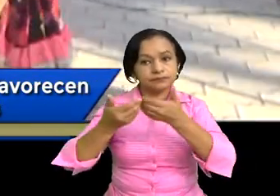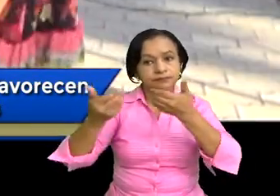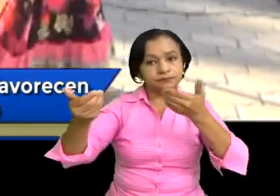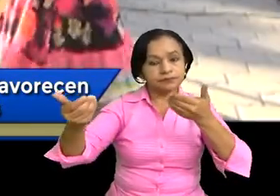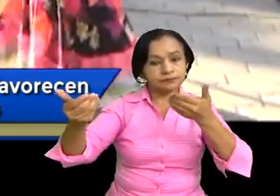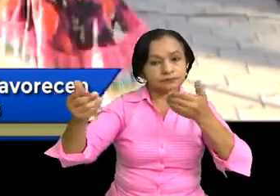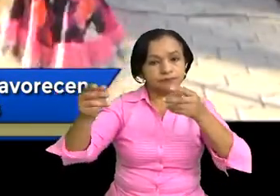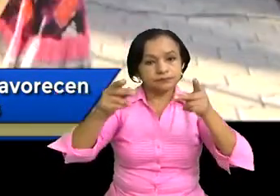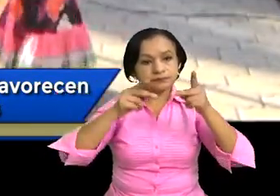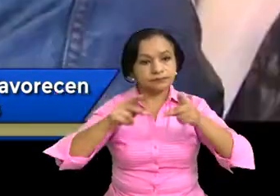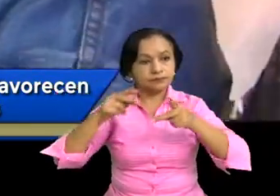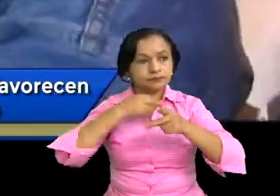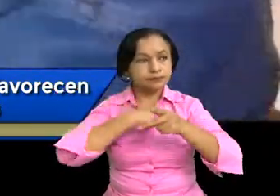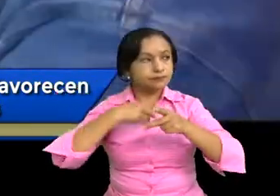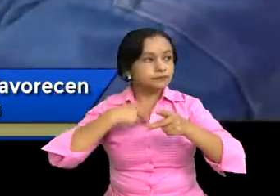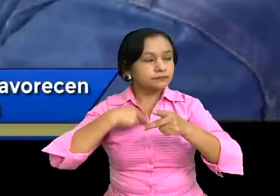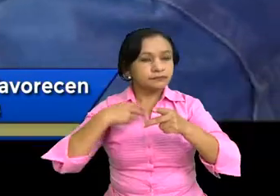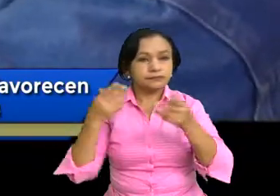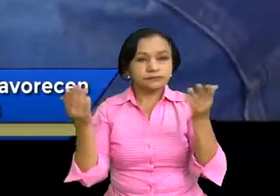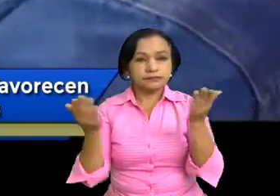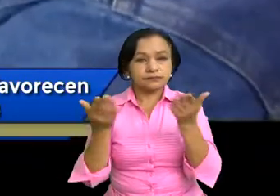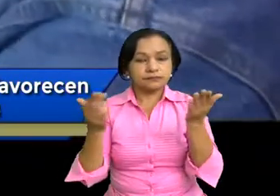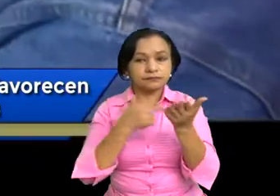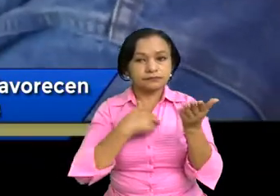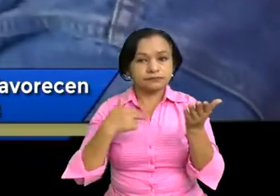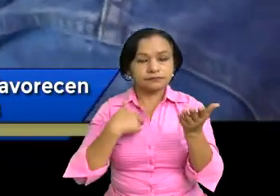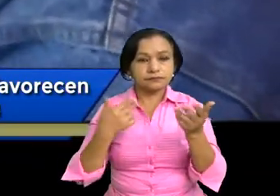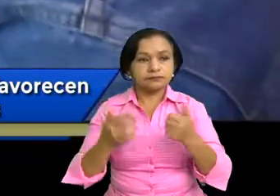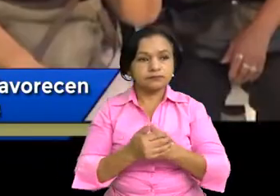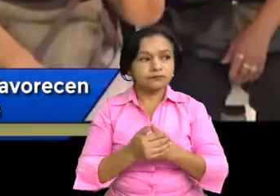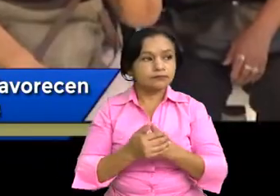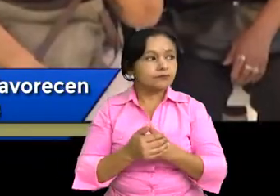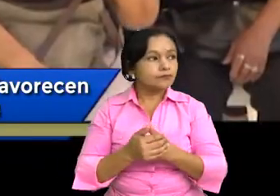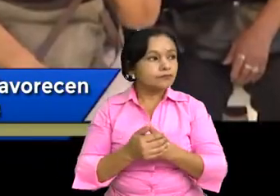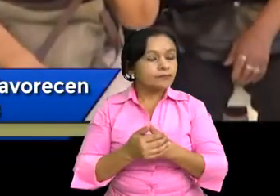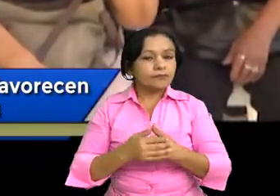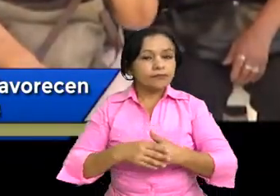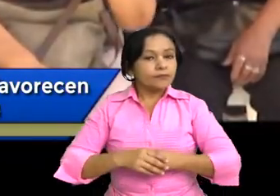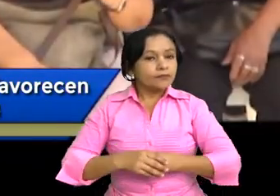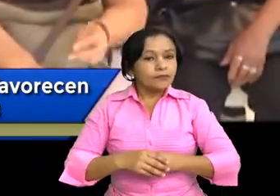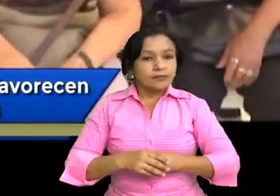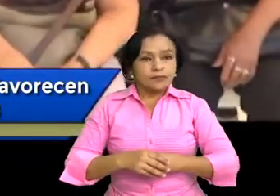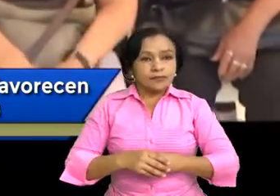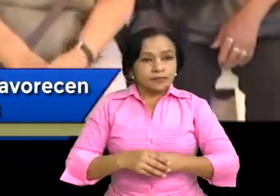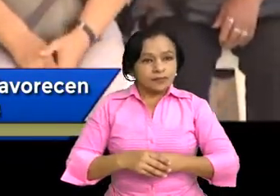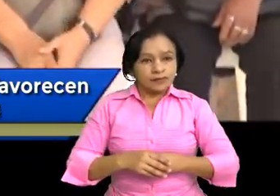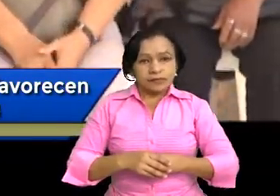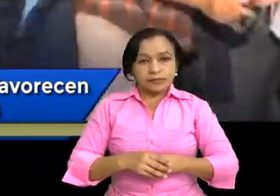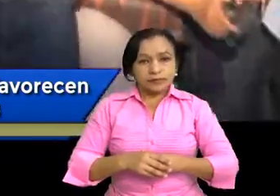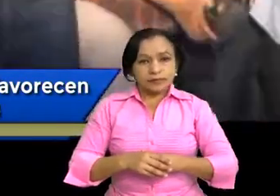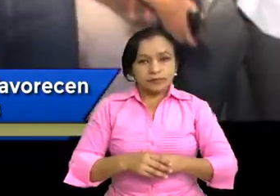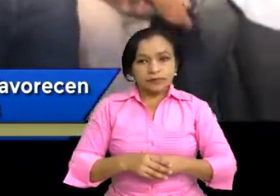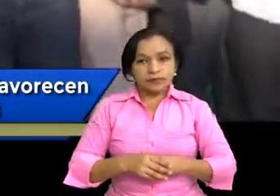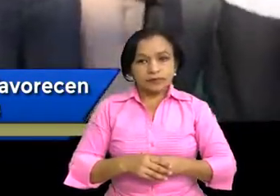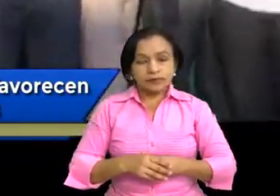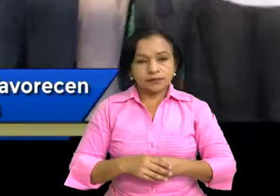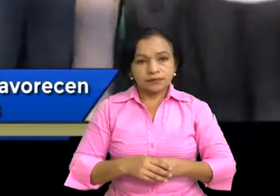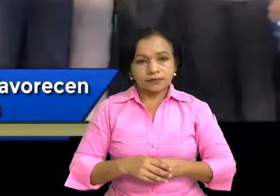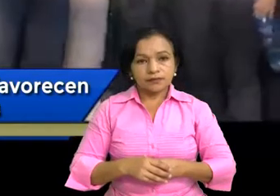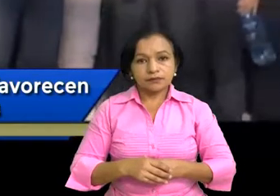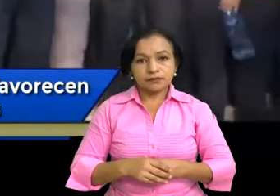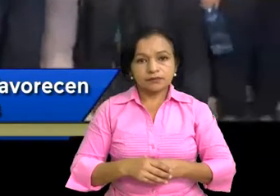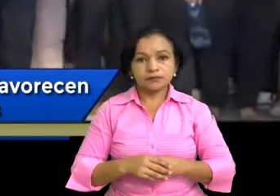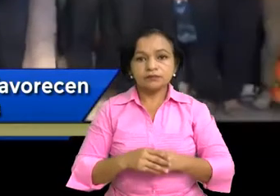para buscarle cómo sacar el, claro, mayor provecho, el mejor provecho, digamos, a los momentos de relax.